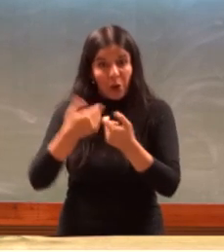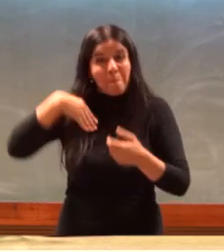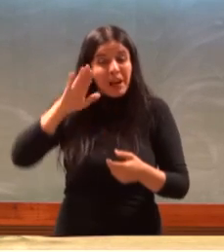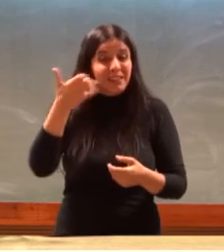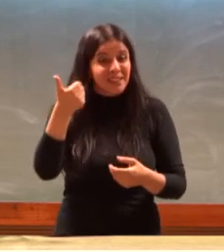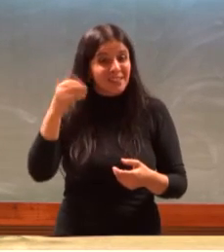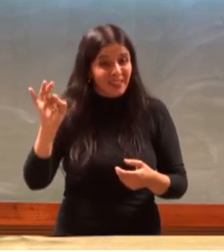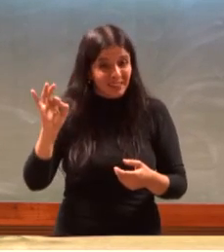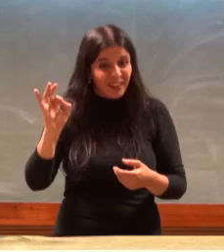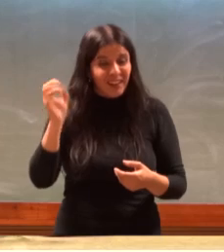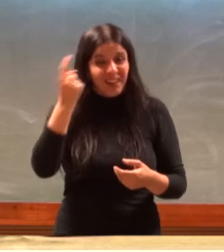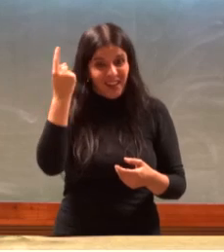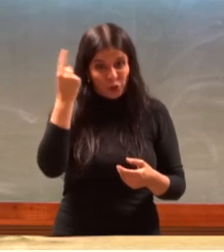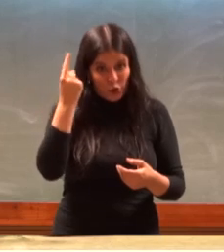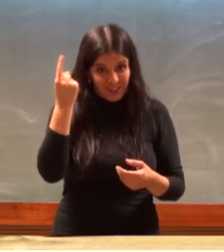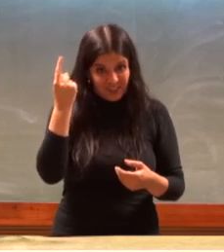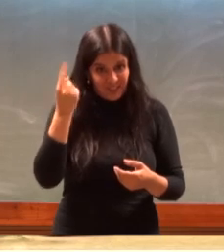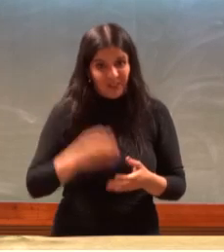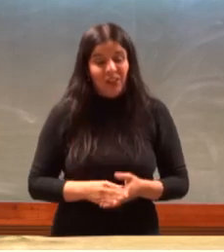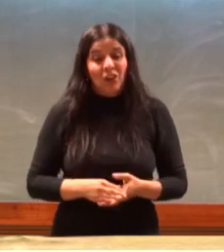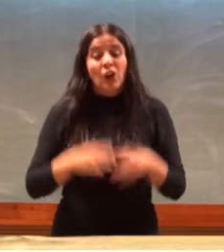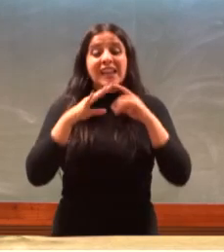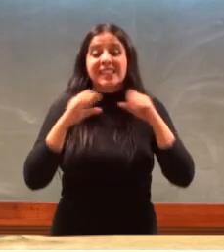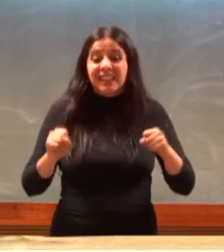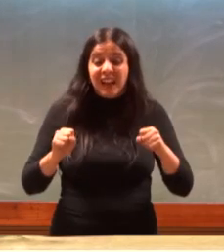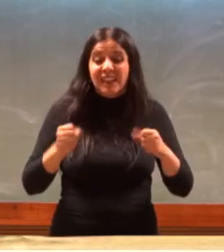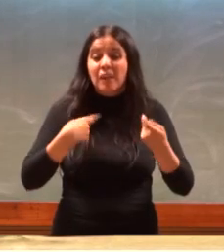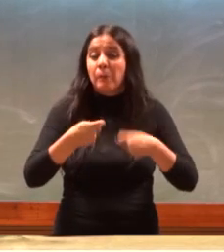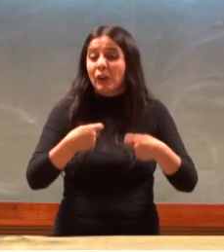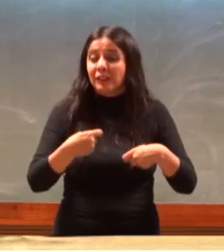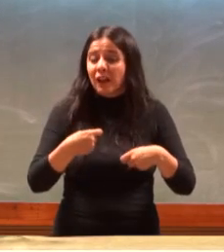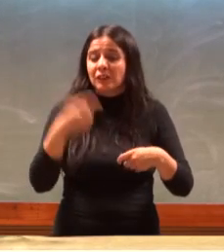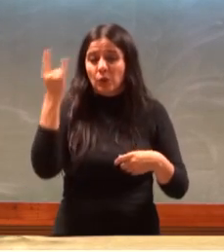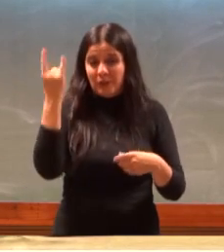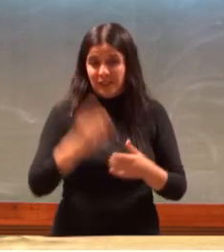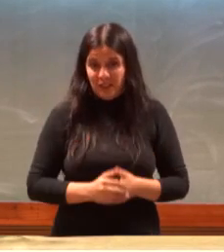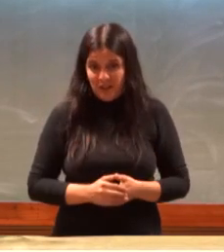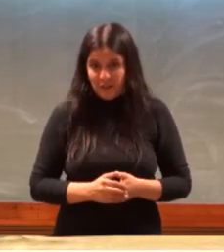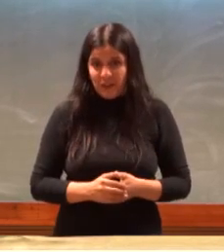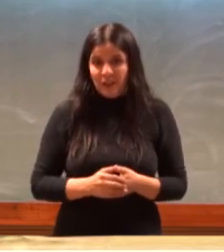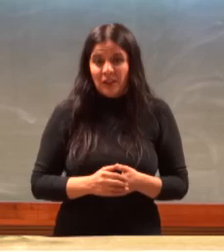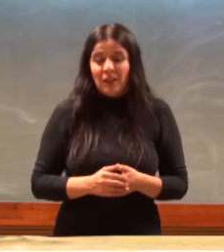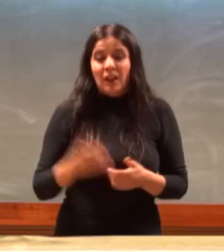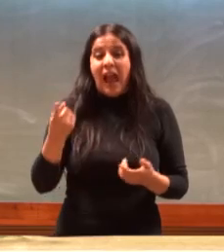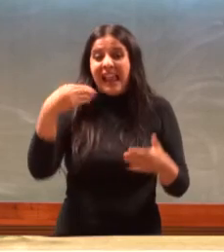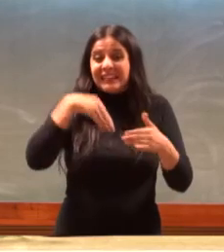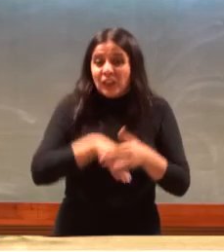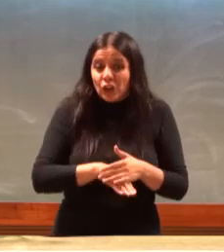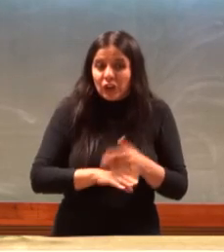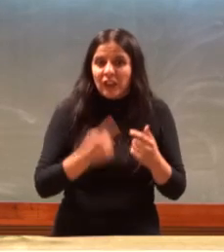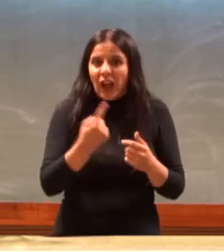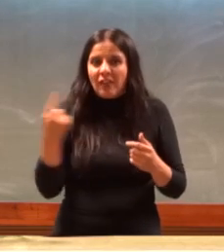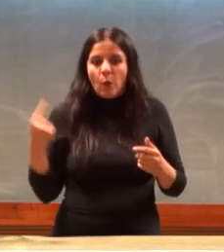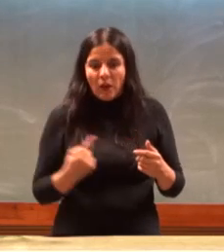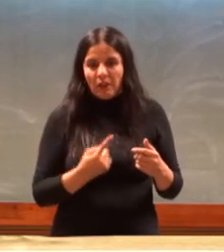universidades públicas y privadas con la secretaría de políticas universitarias y luego de convenios interinstitucionales al interior de cada de cada